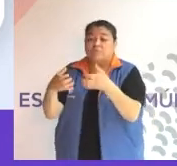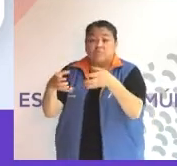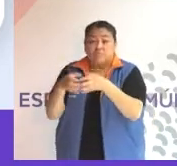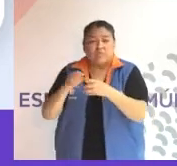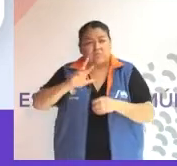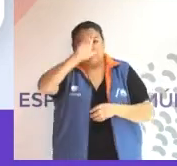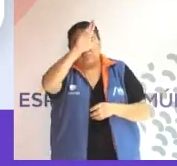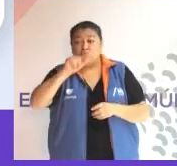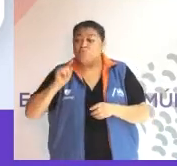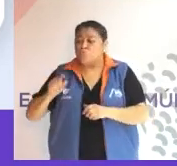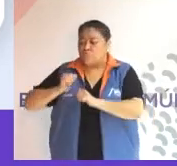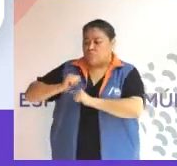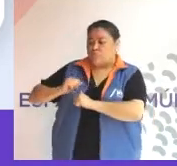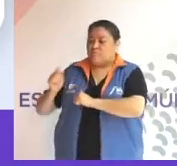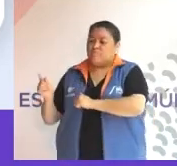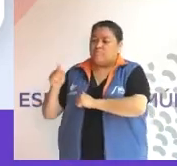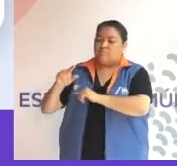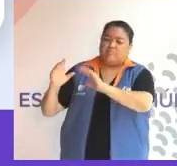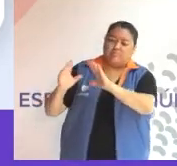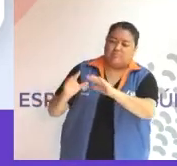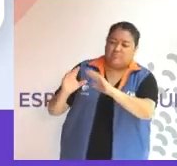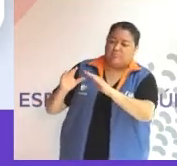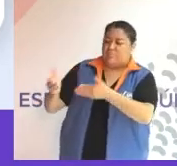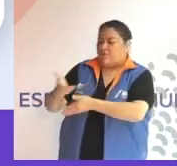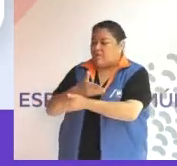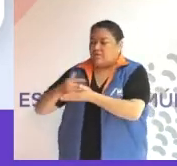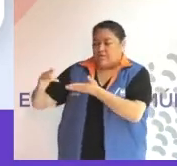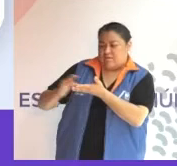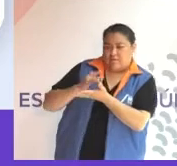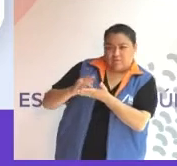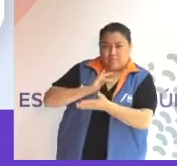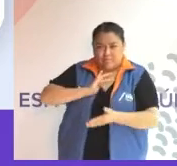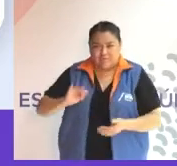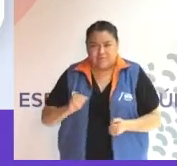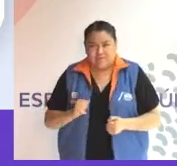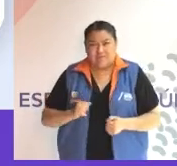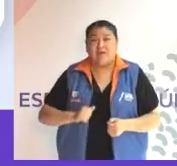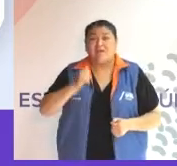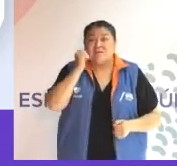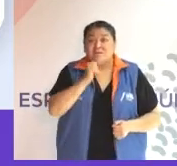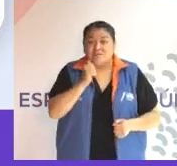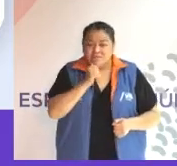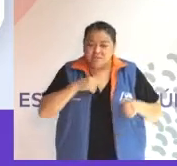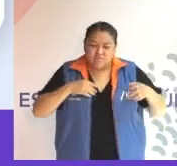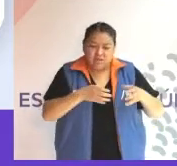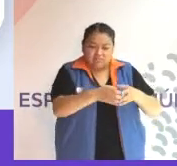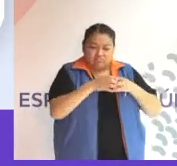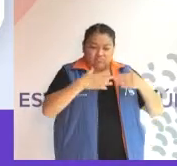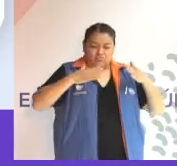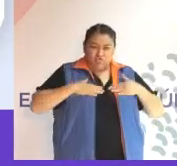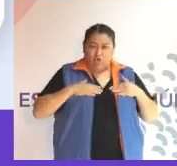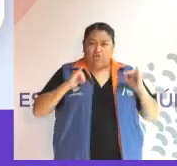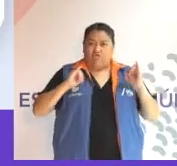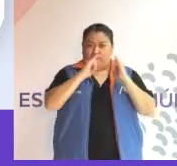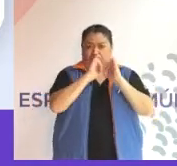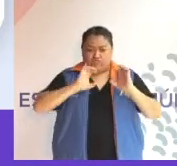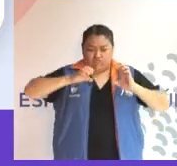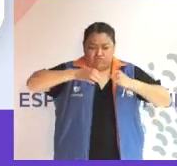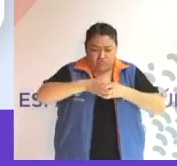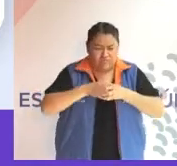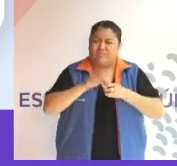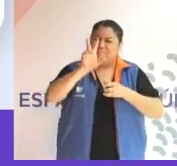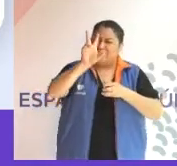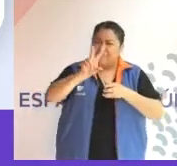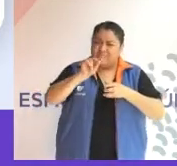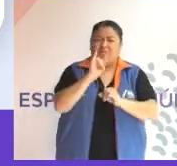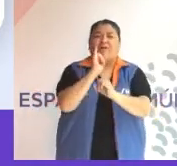puedas capacitar a esos voluntarios en la causa. O sea, no todo tiene que estar centralizado en la institución, sino que creo que este tema de las redes